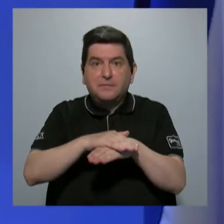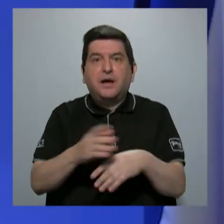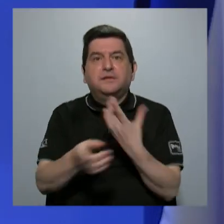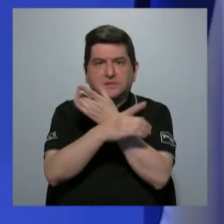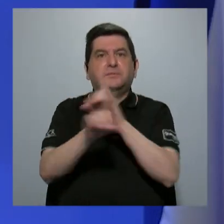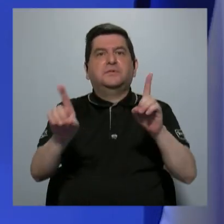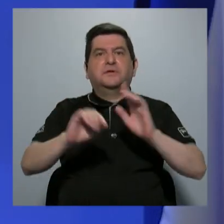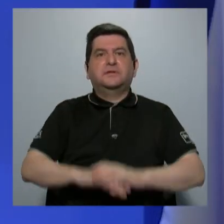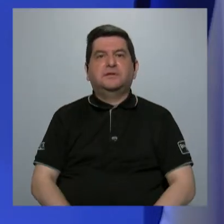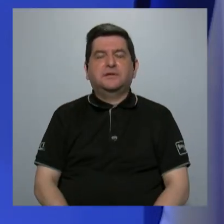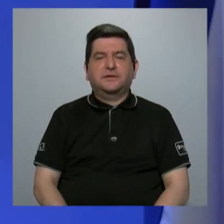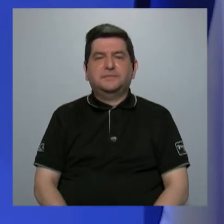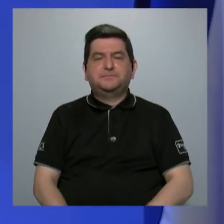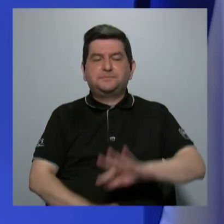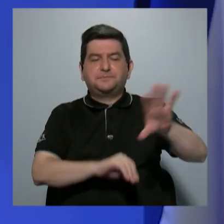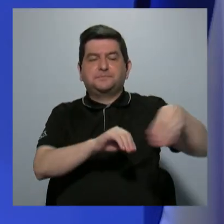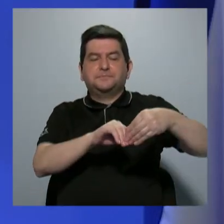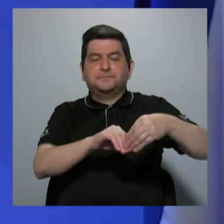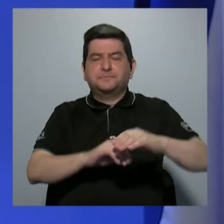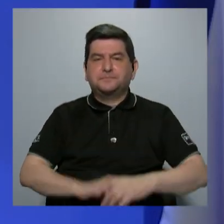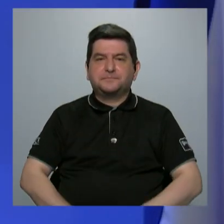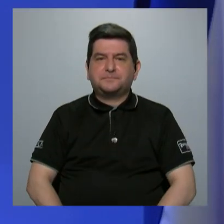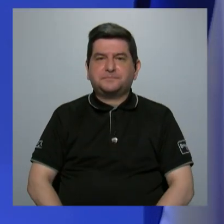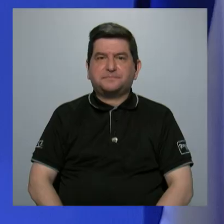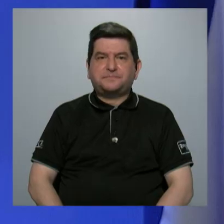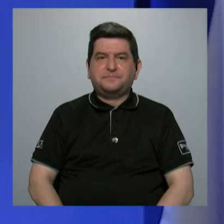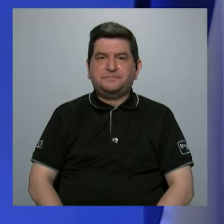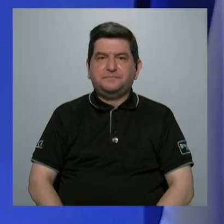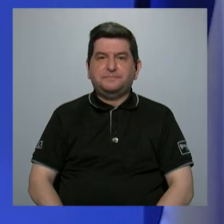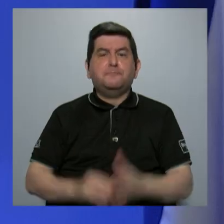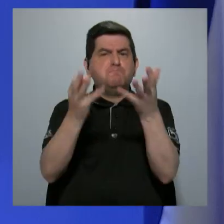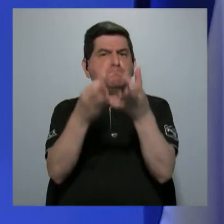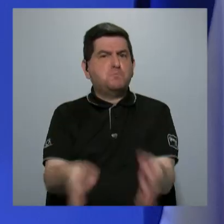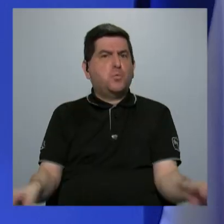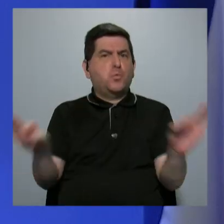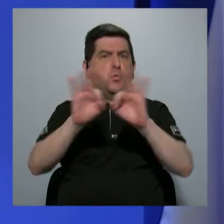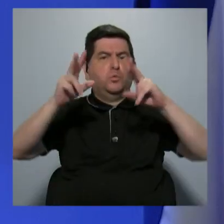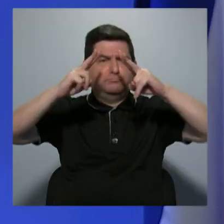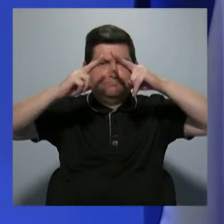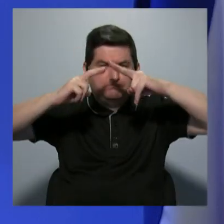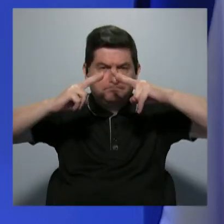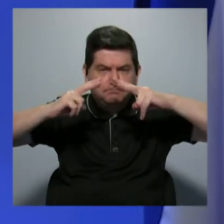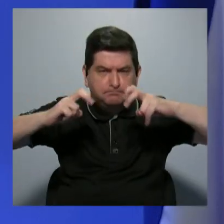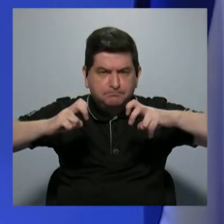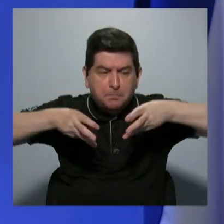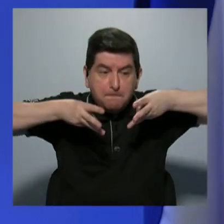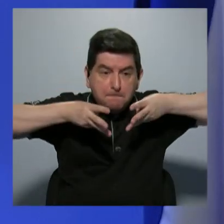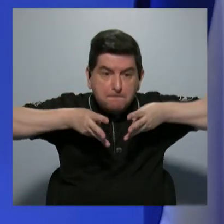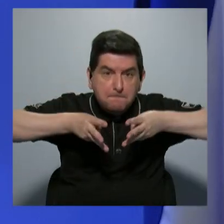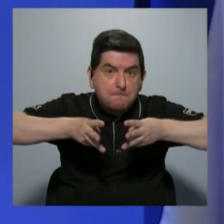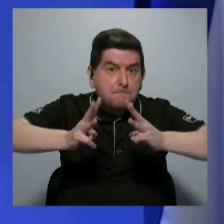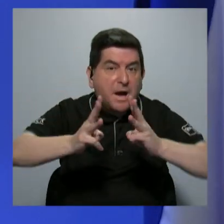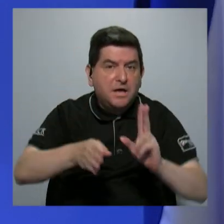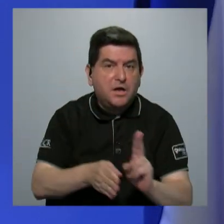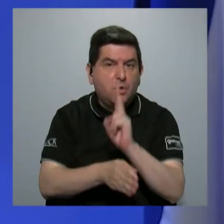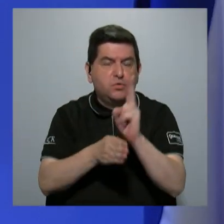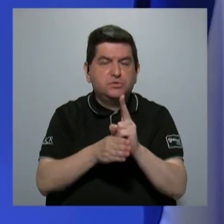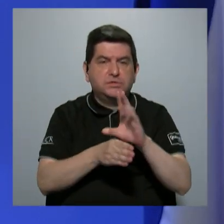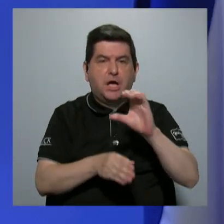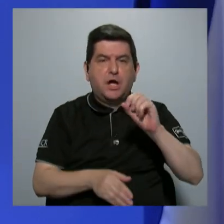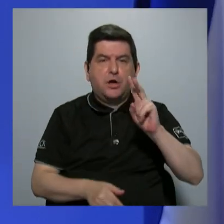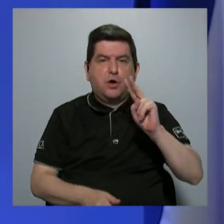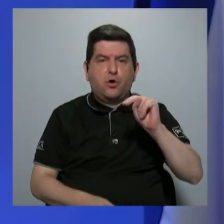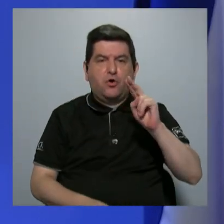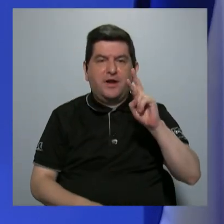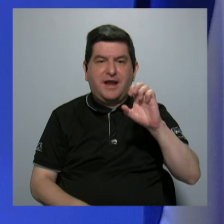democracia. También, por otro lado, creo que es importante analizar las metodologías que se usan en CONARE